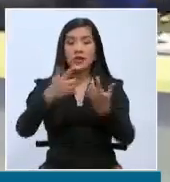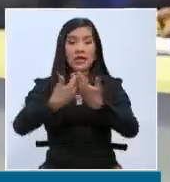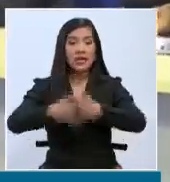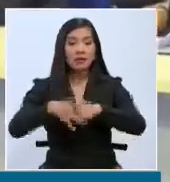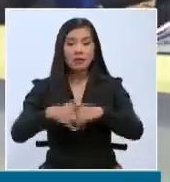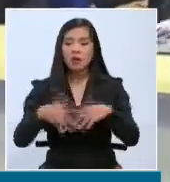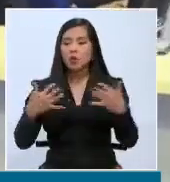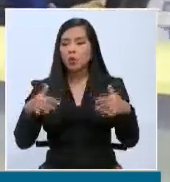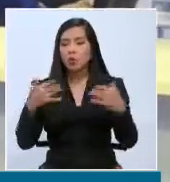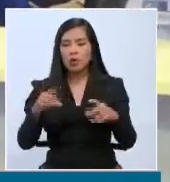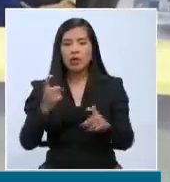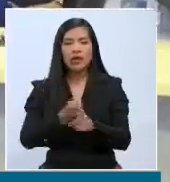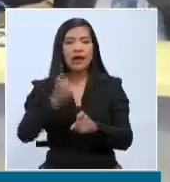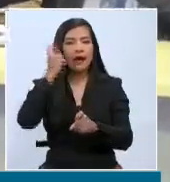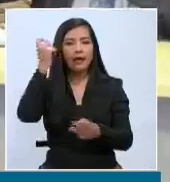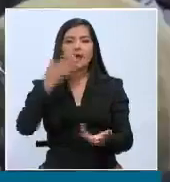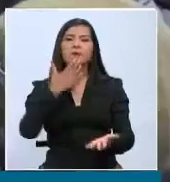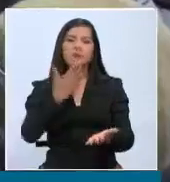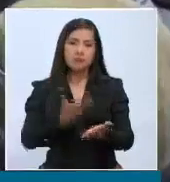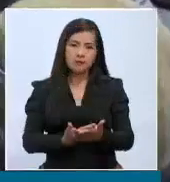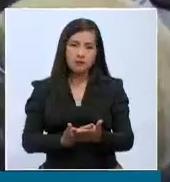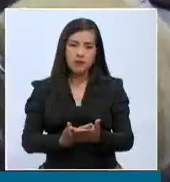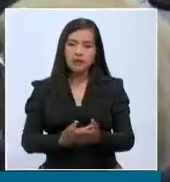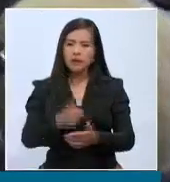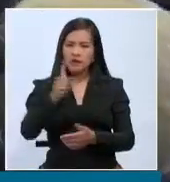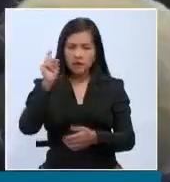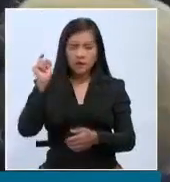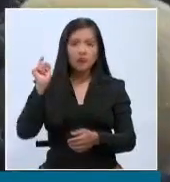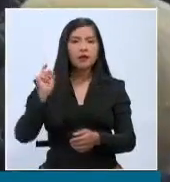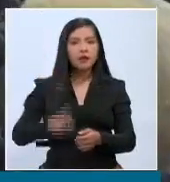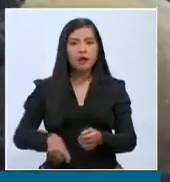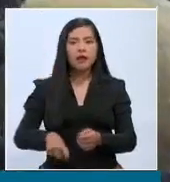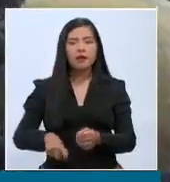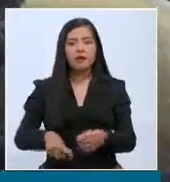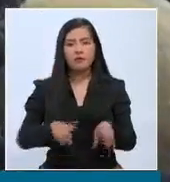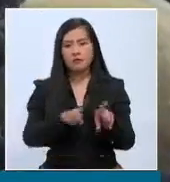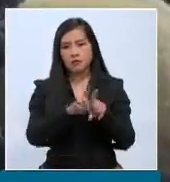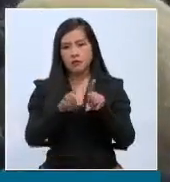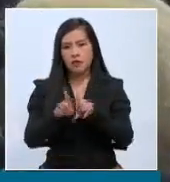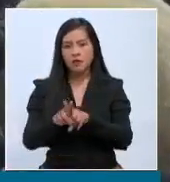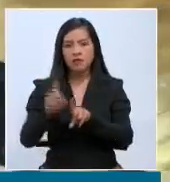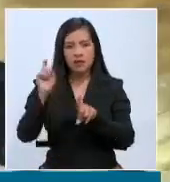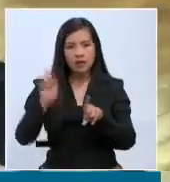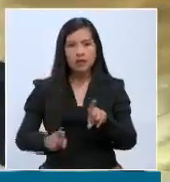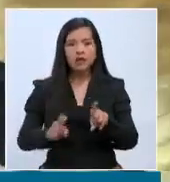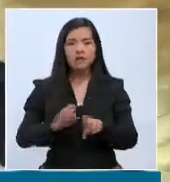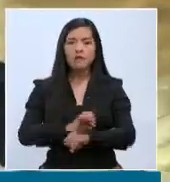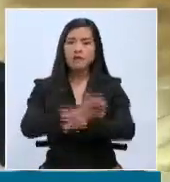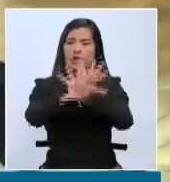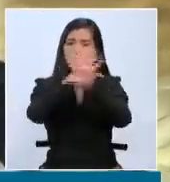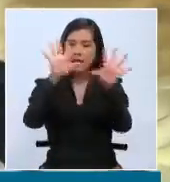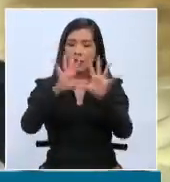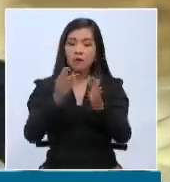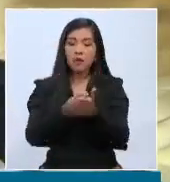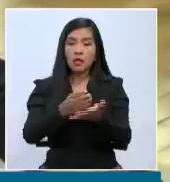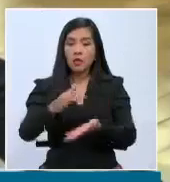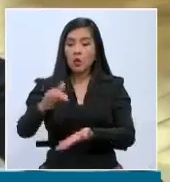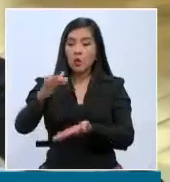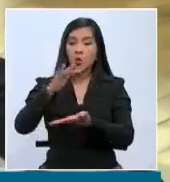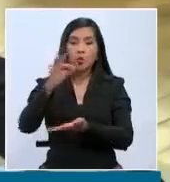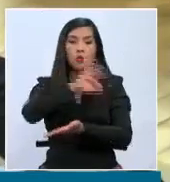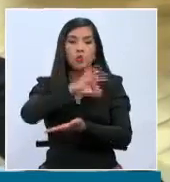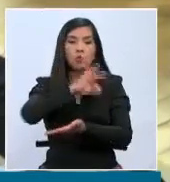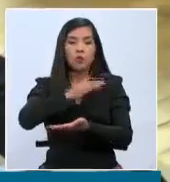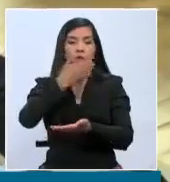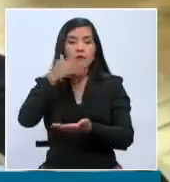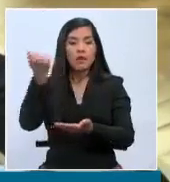ganadores en todo este proceso y deben ser también claros de que deben redistribuir la riqueza